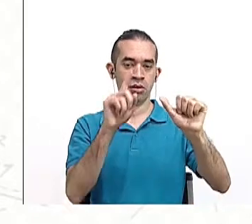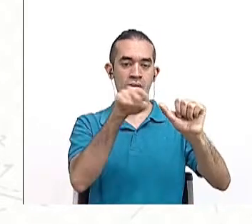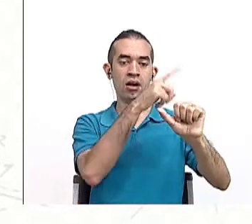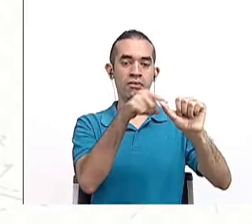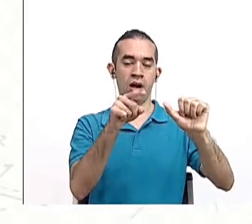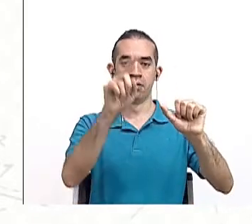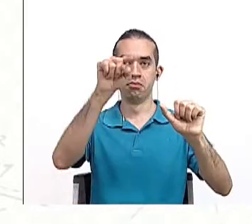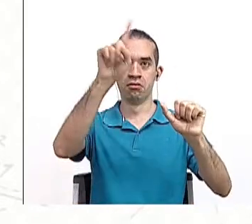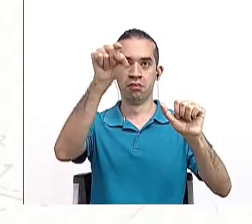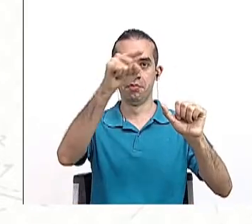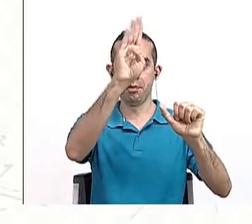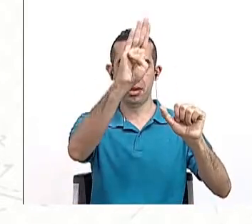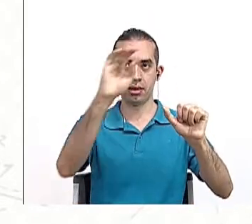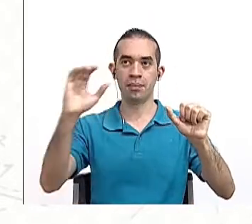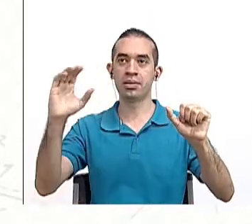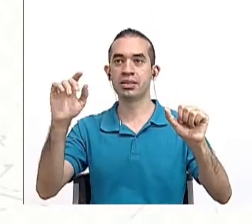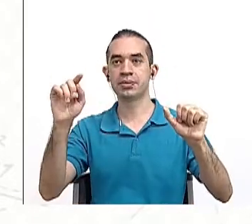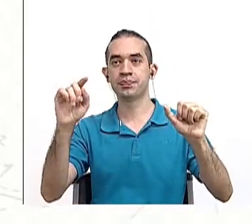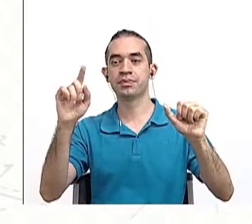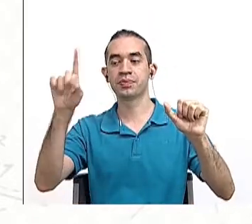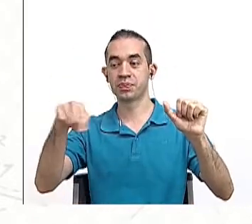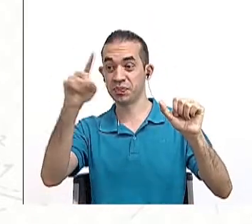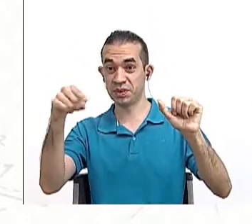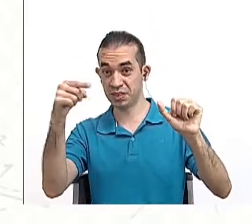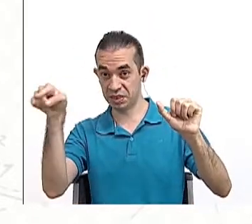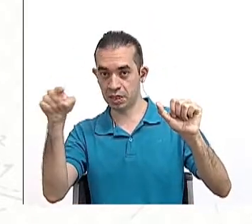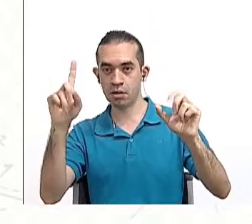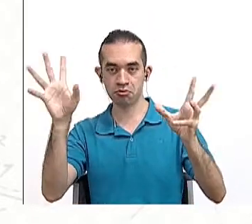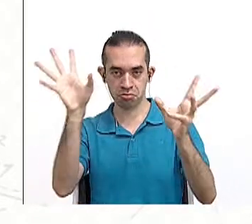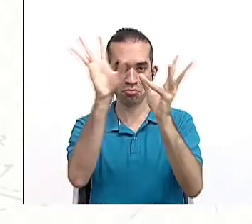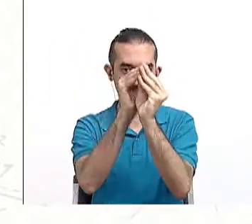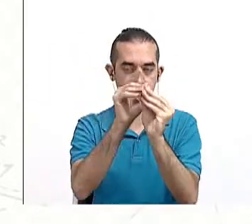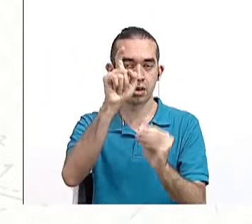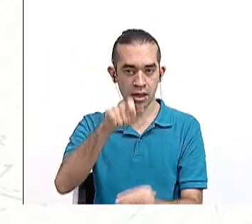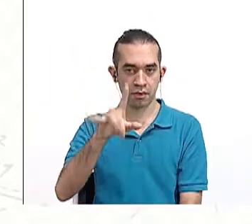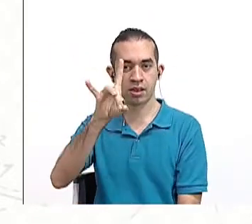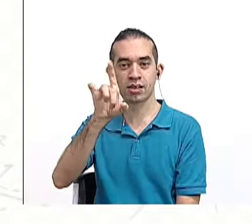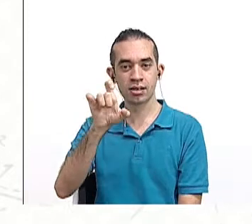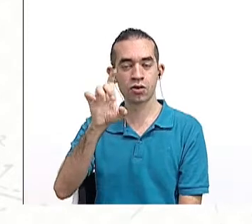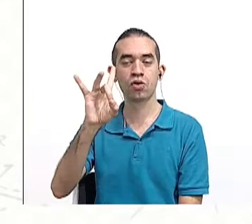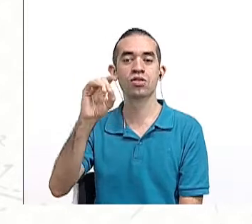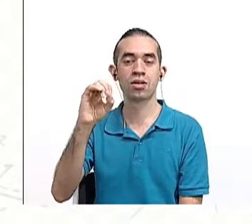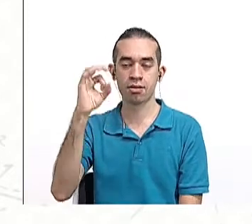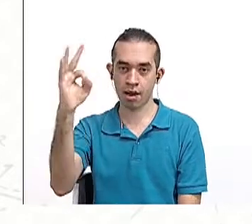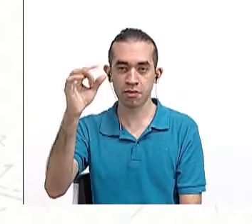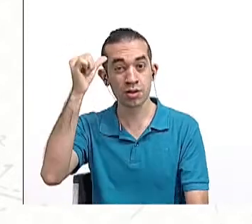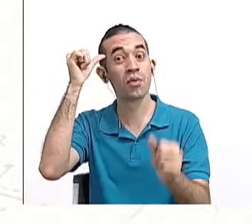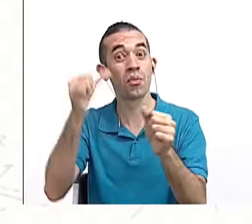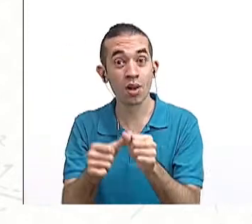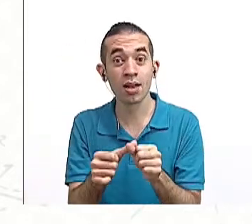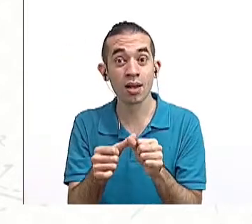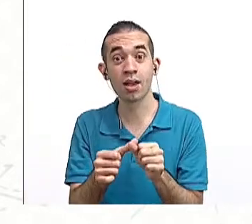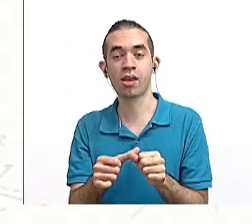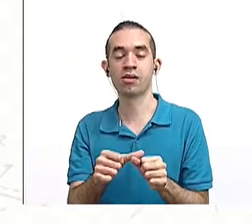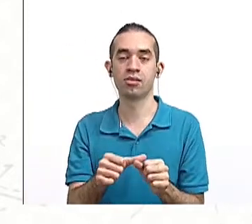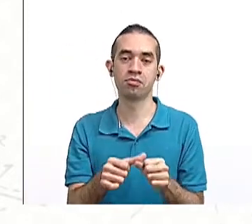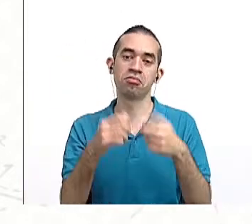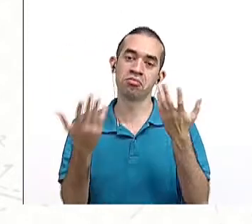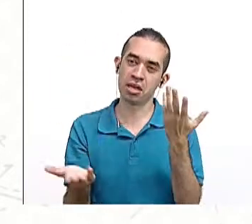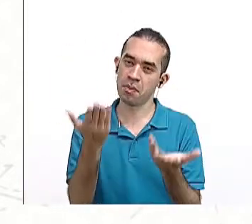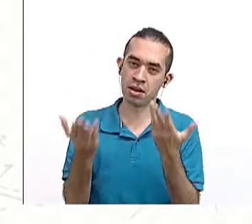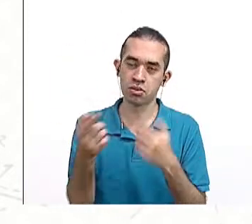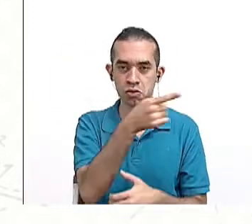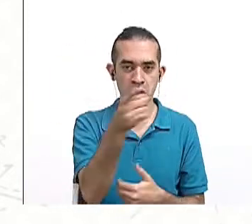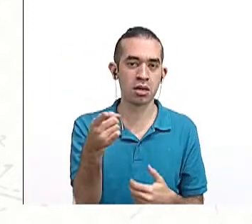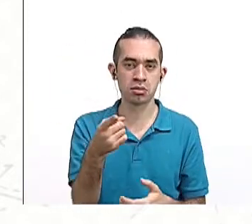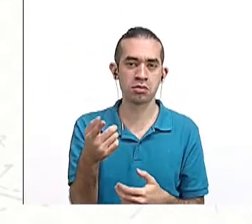beta mas cita nos debe dar 180 grados lo recordaron bueno y tal vez ustedes